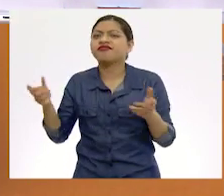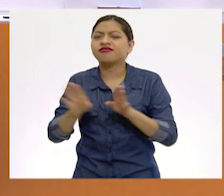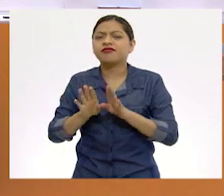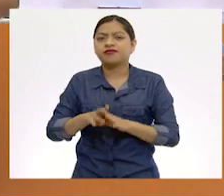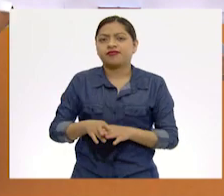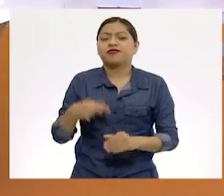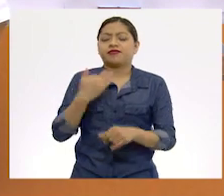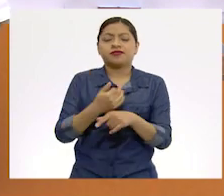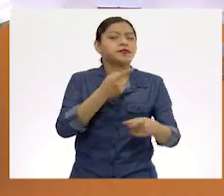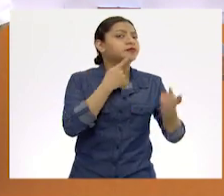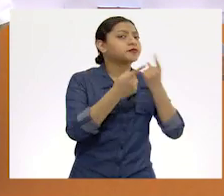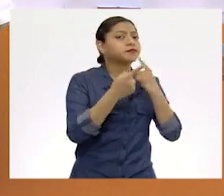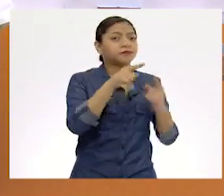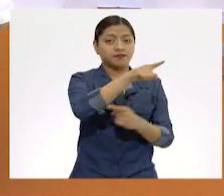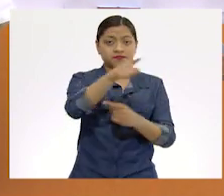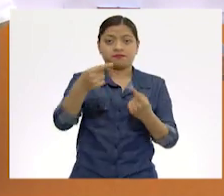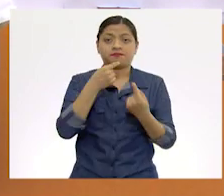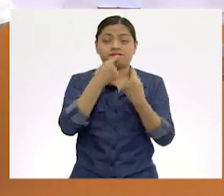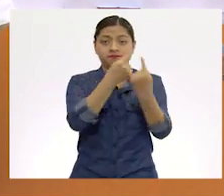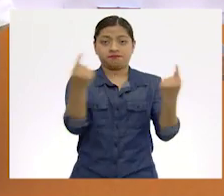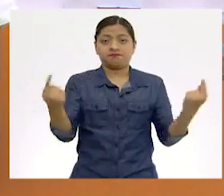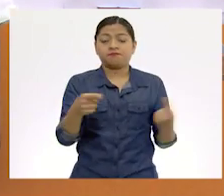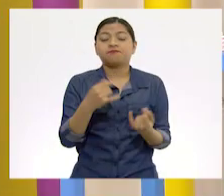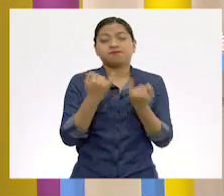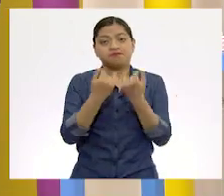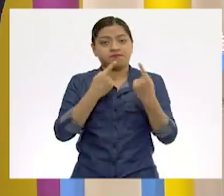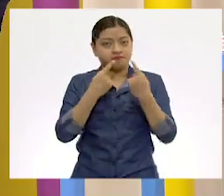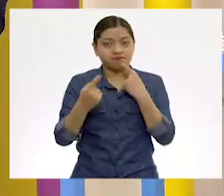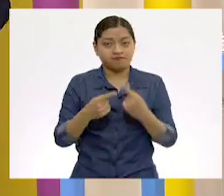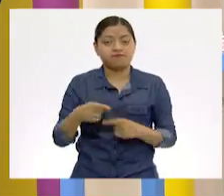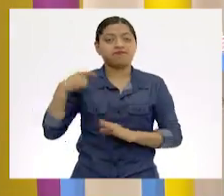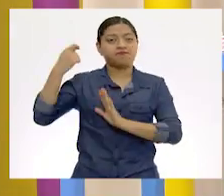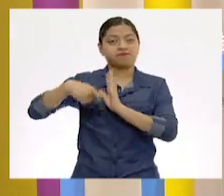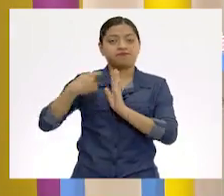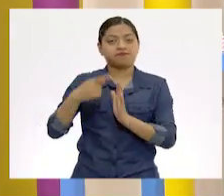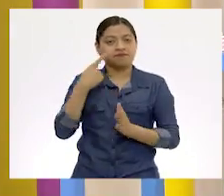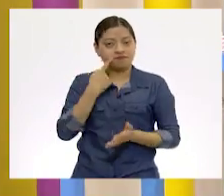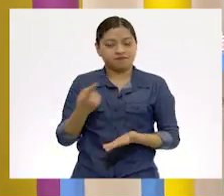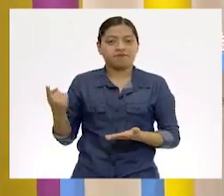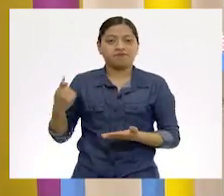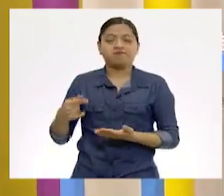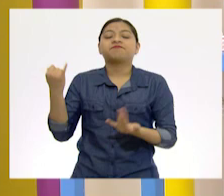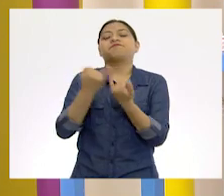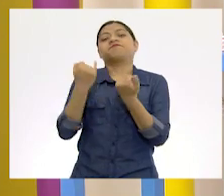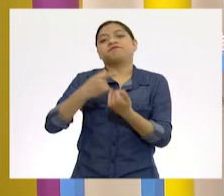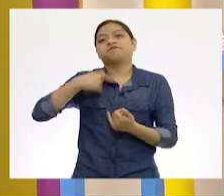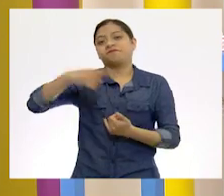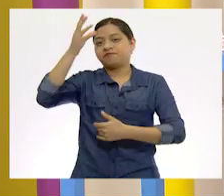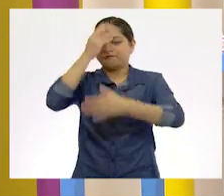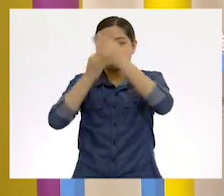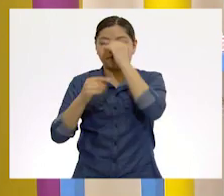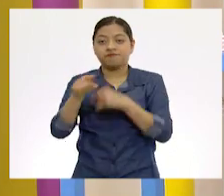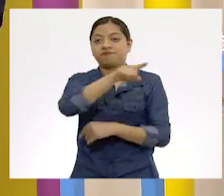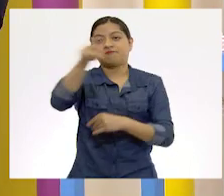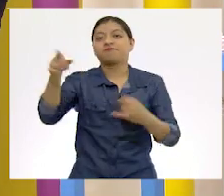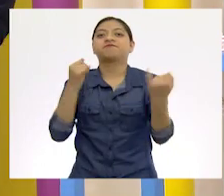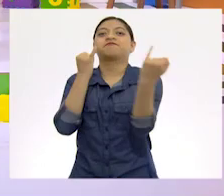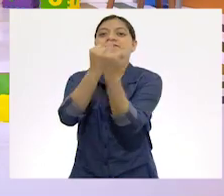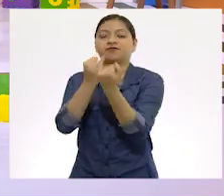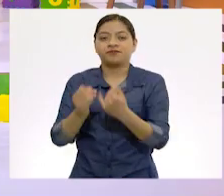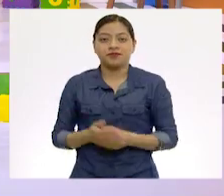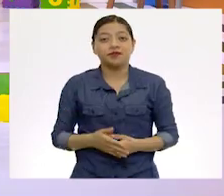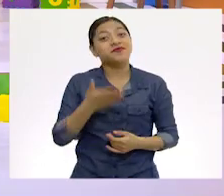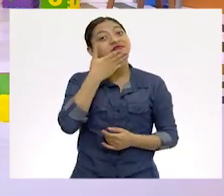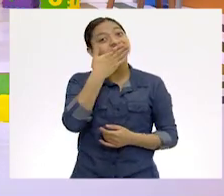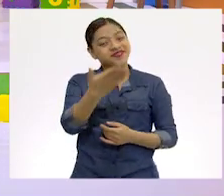analizamos junto con las niñas y los niños de segundo grado. ¿Te parece? Vamos a verlo, para que también yo pueda tener más aprendizaje, al igual que todas y todos ustedes. Bueno,